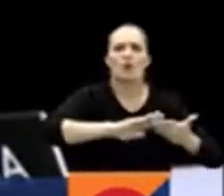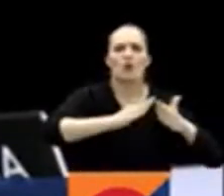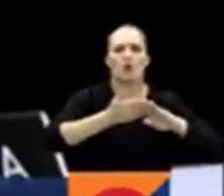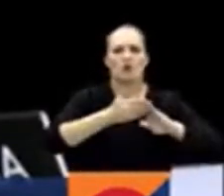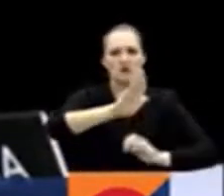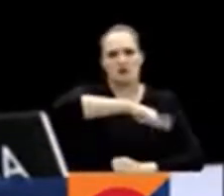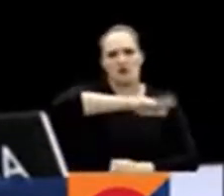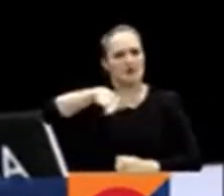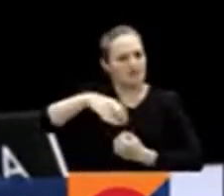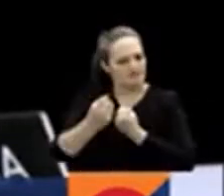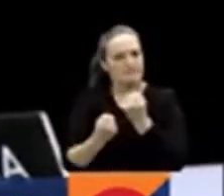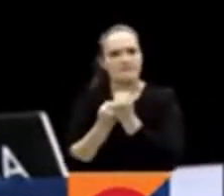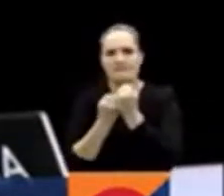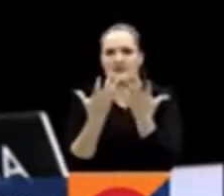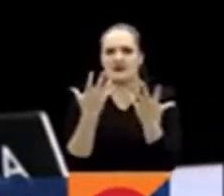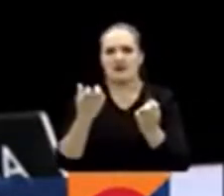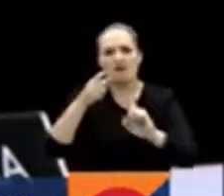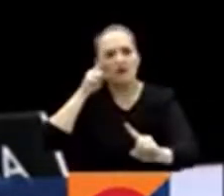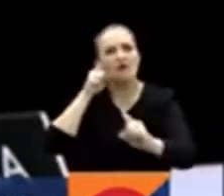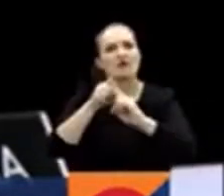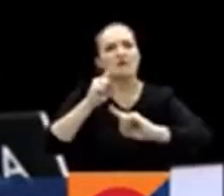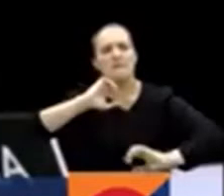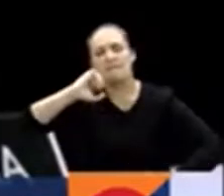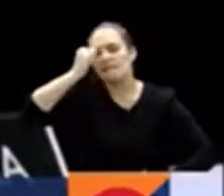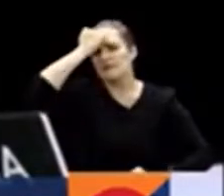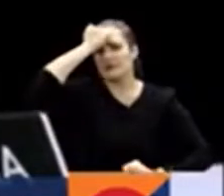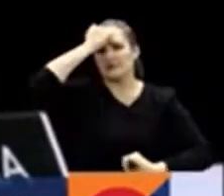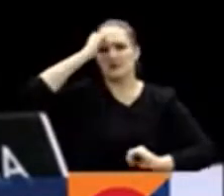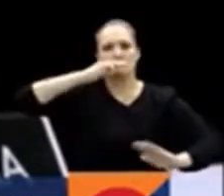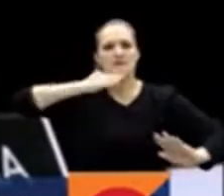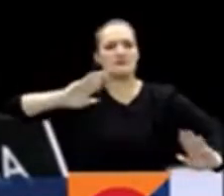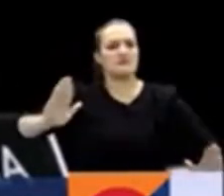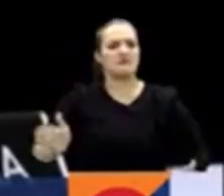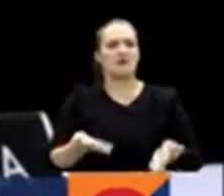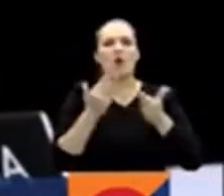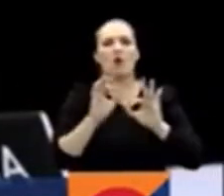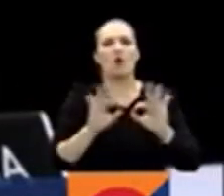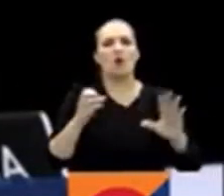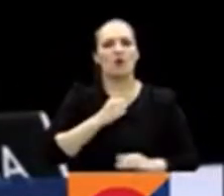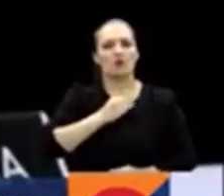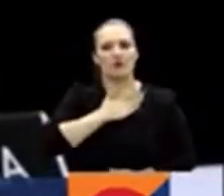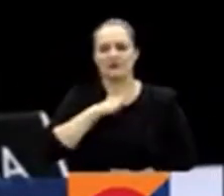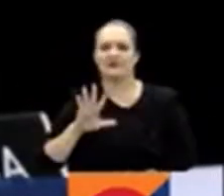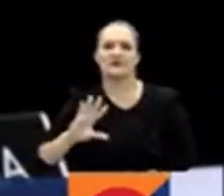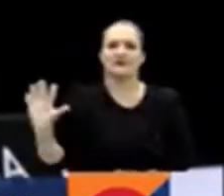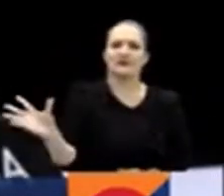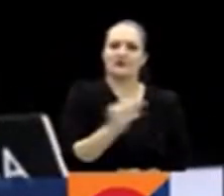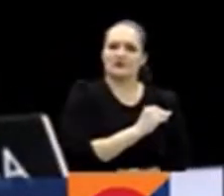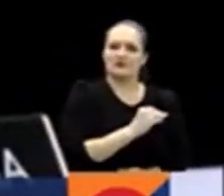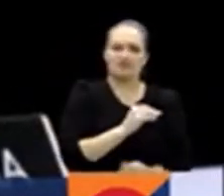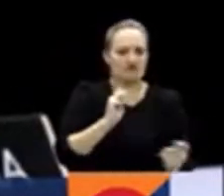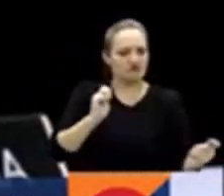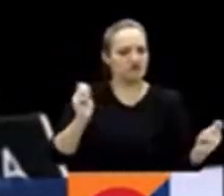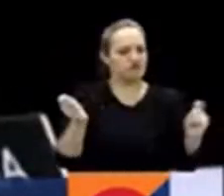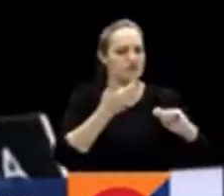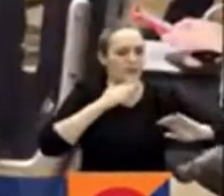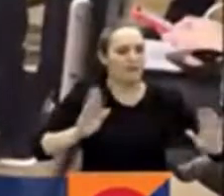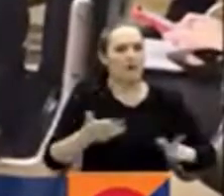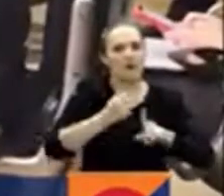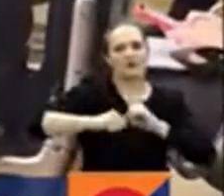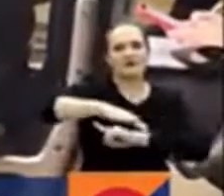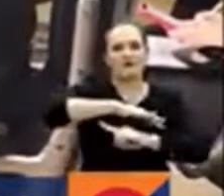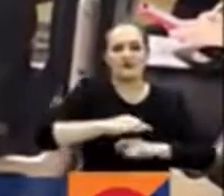andina como un elemento fundamental para la generación de nuevas oportunidades y transformación